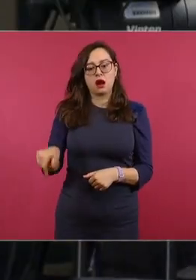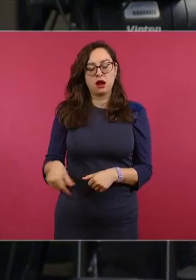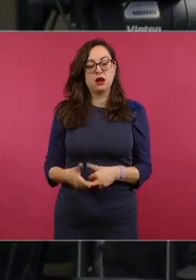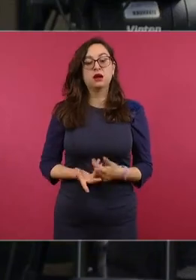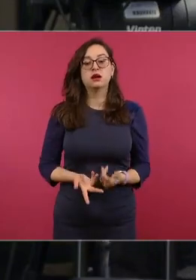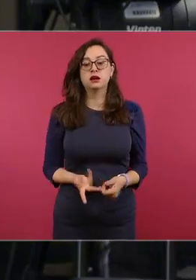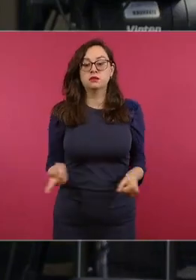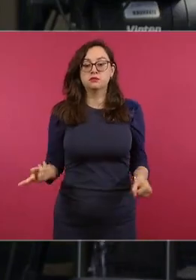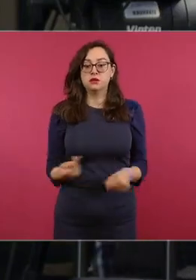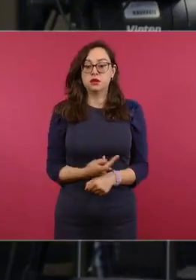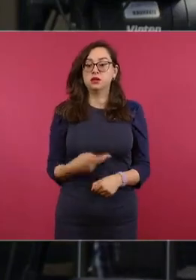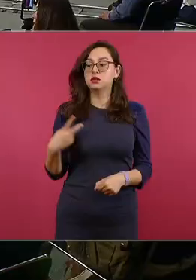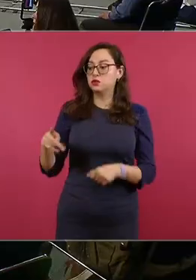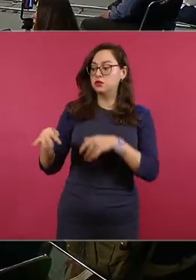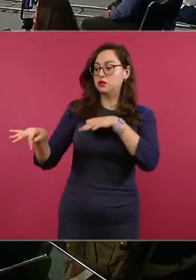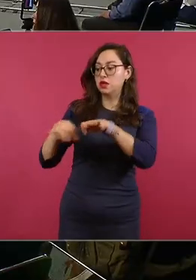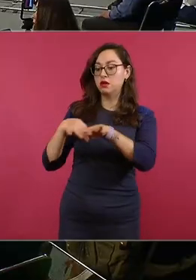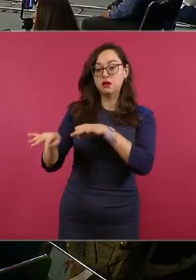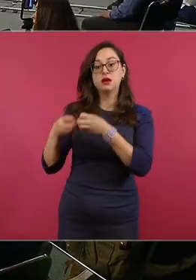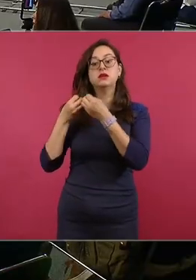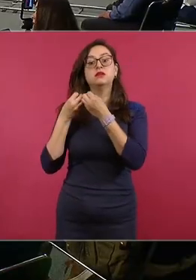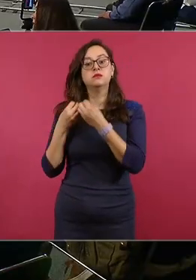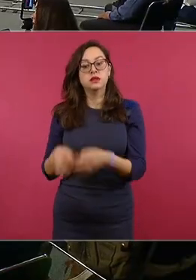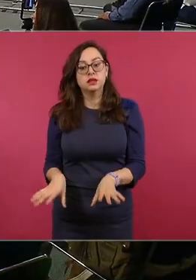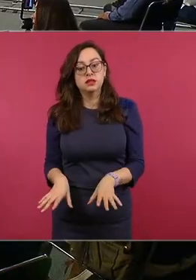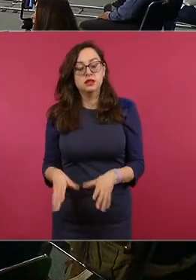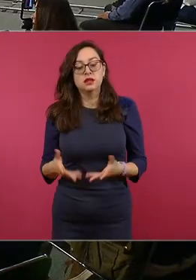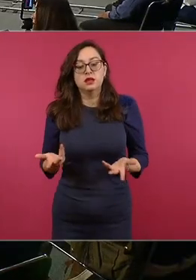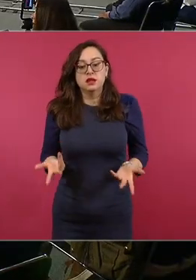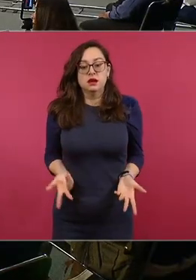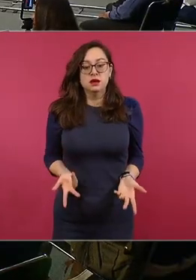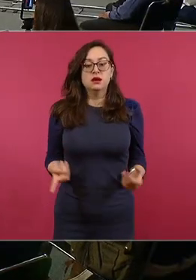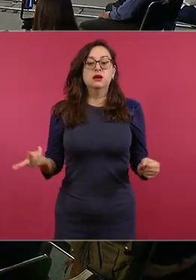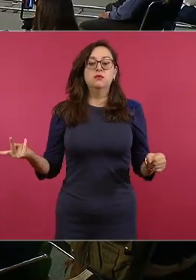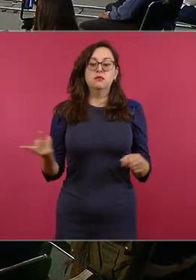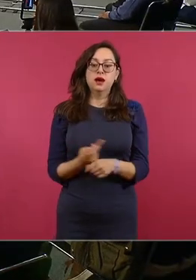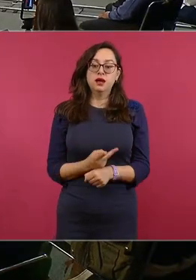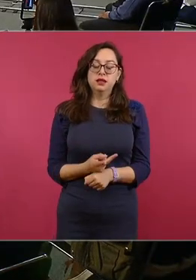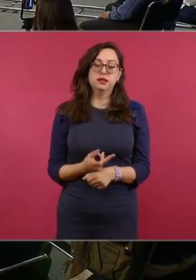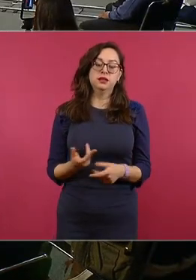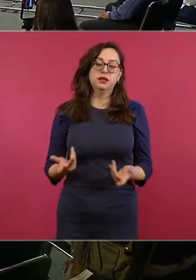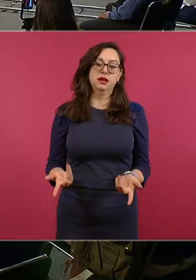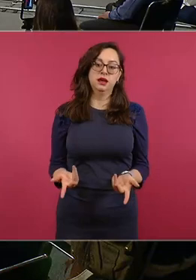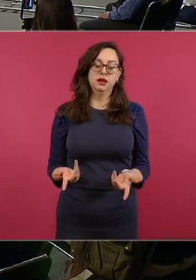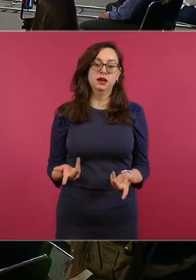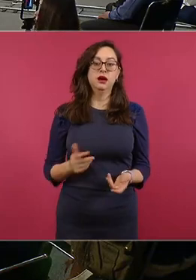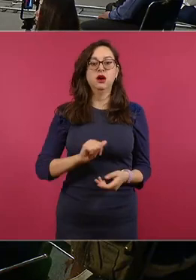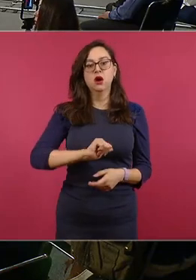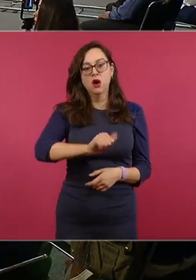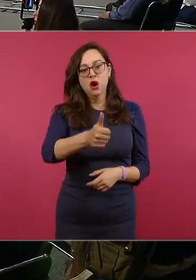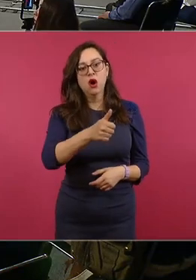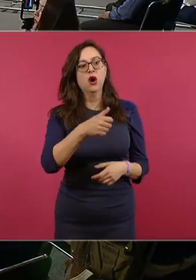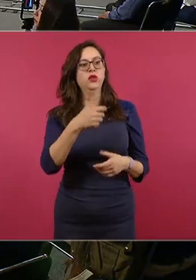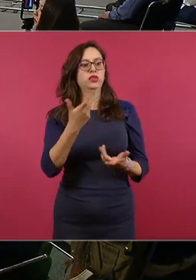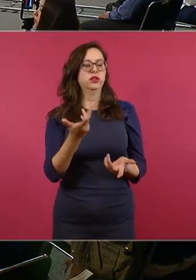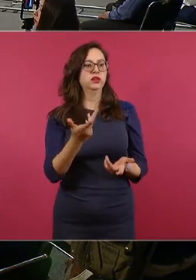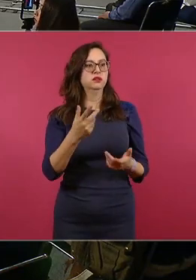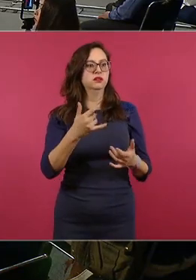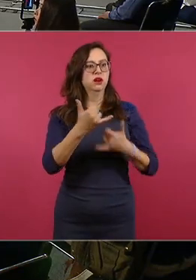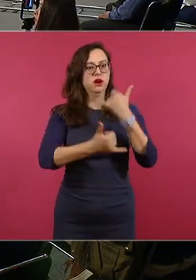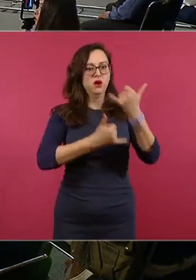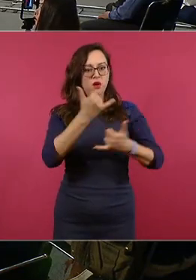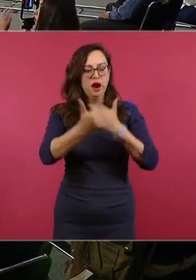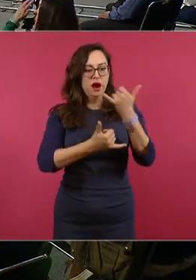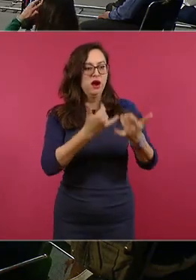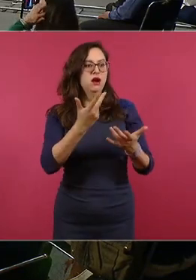Se han perdido empleos por esta situación. Dicen que se le ha dado más atención a los juegos, a los casinos que están al